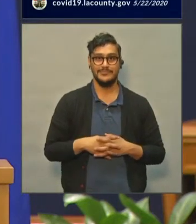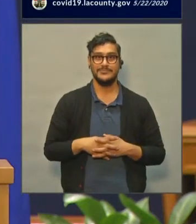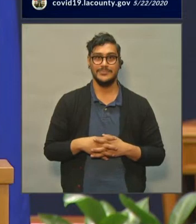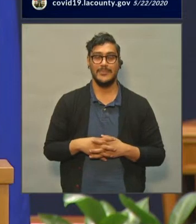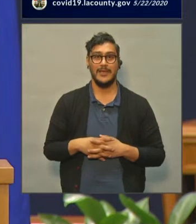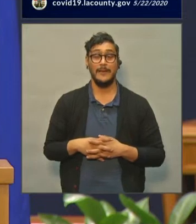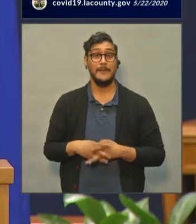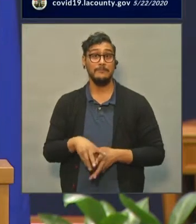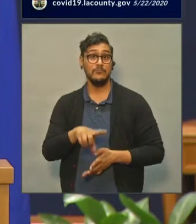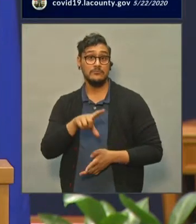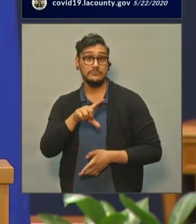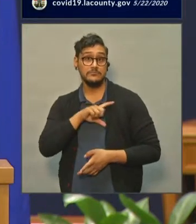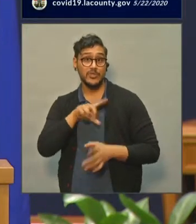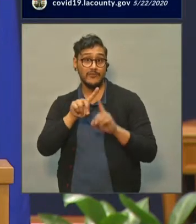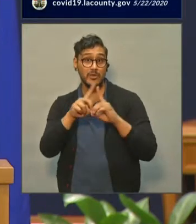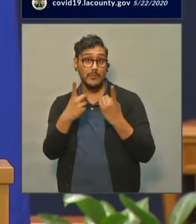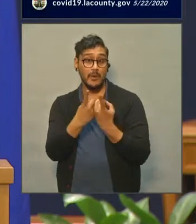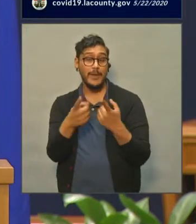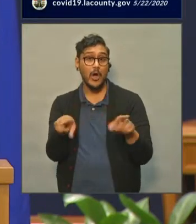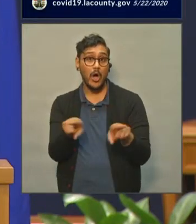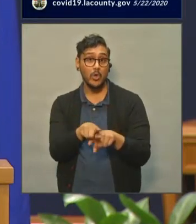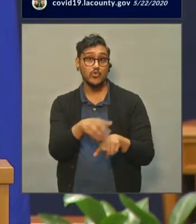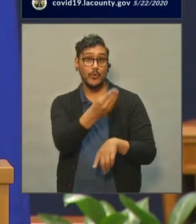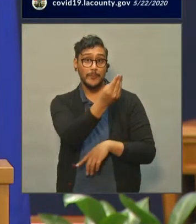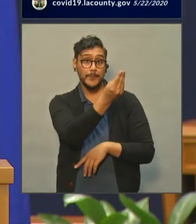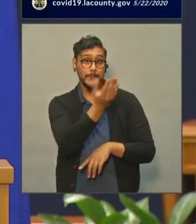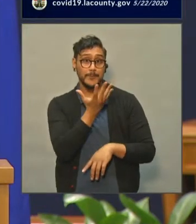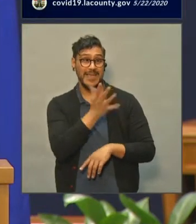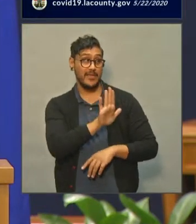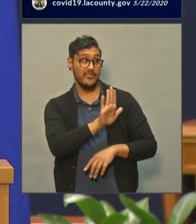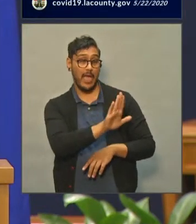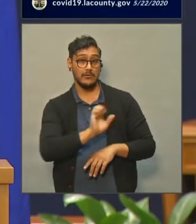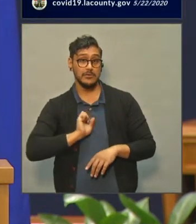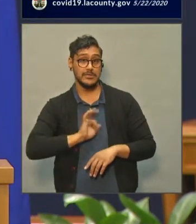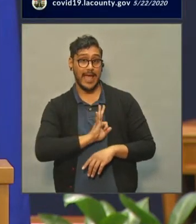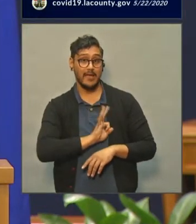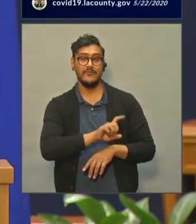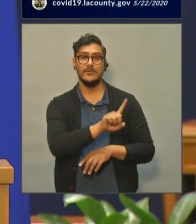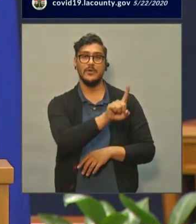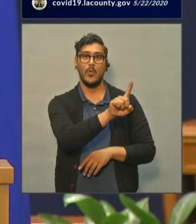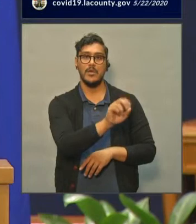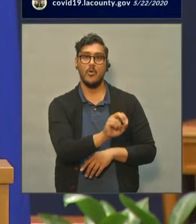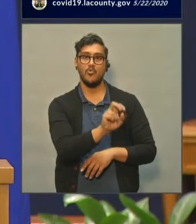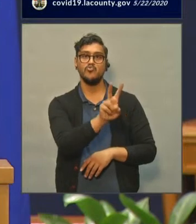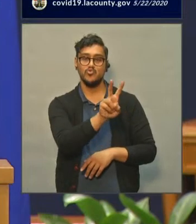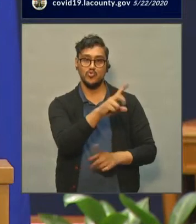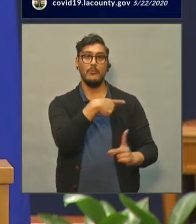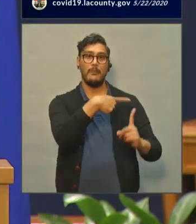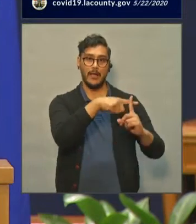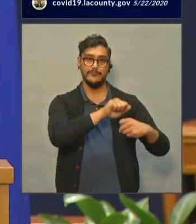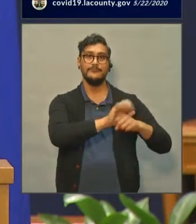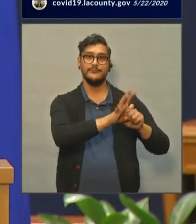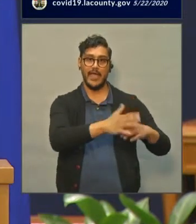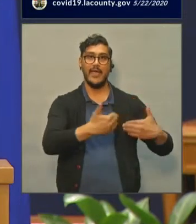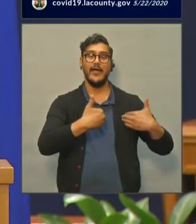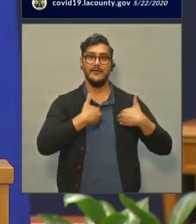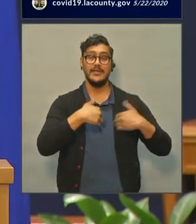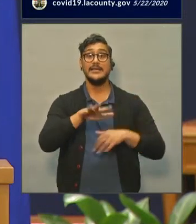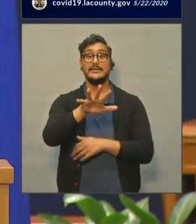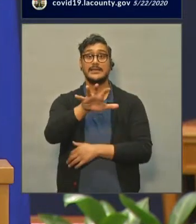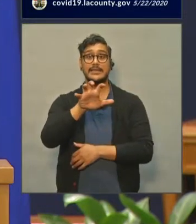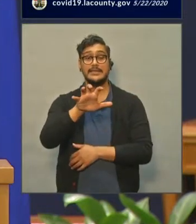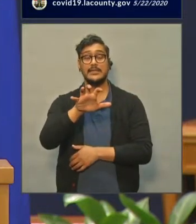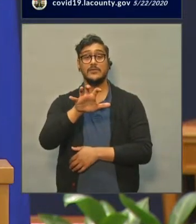El Departamento del Alguacil también informa que entre su personal hay 206 casos positivos,